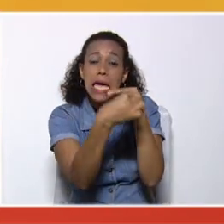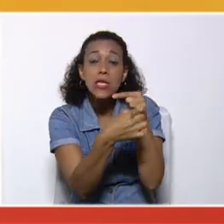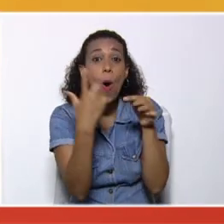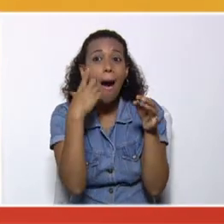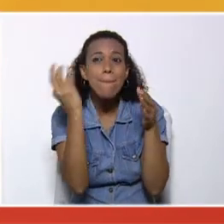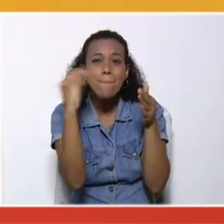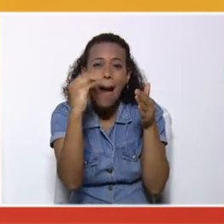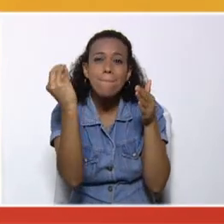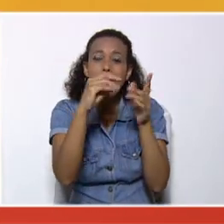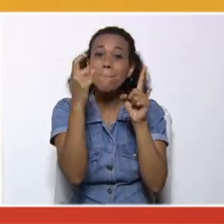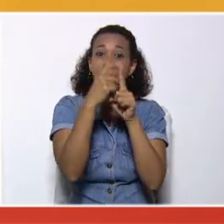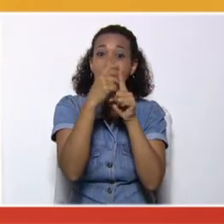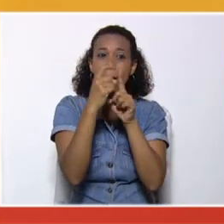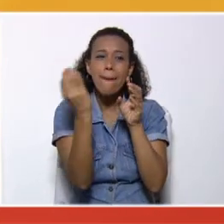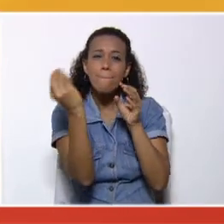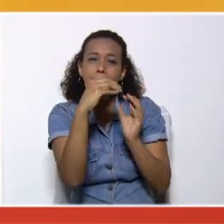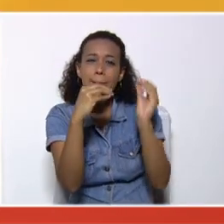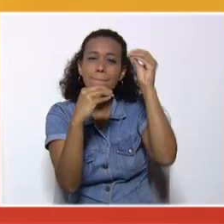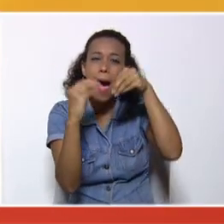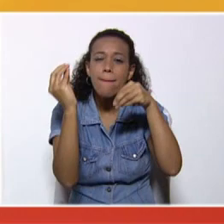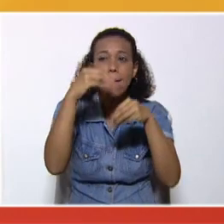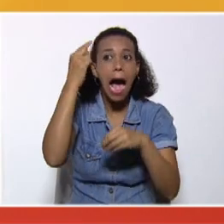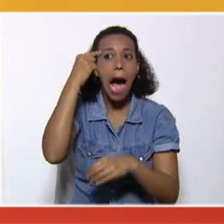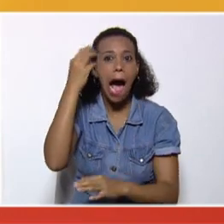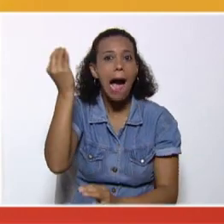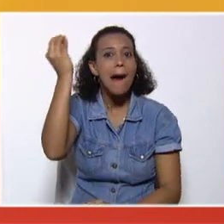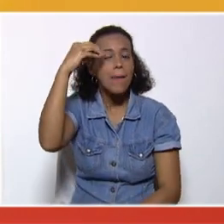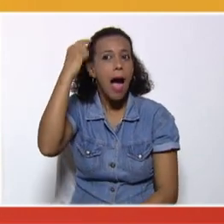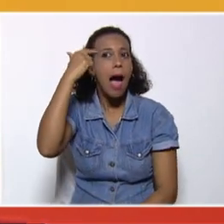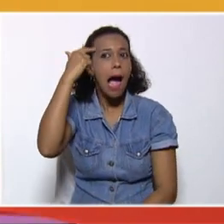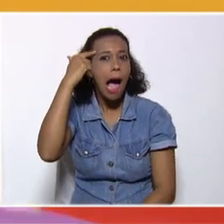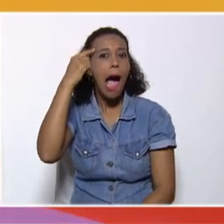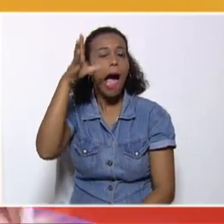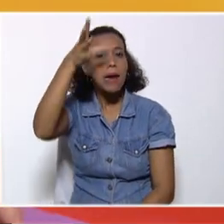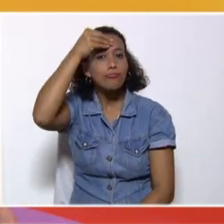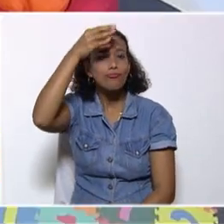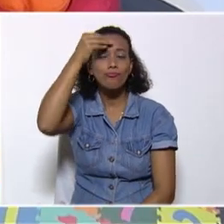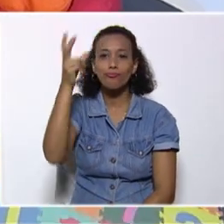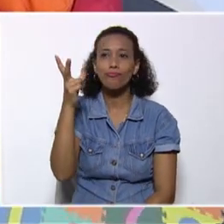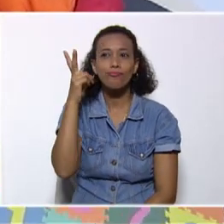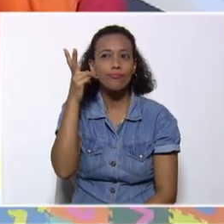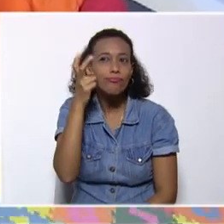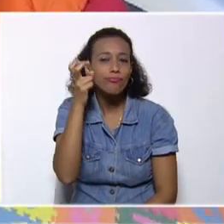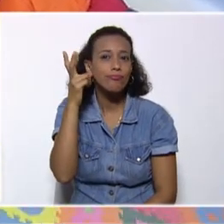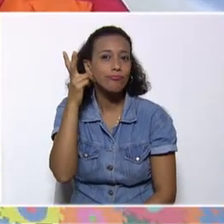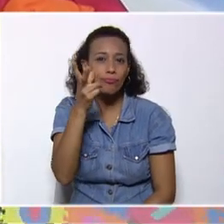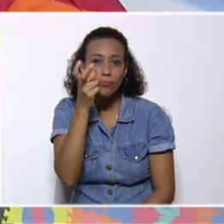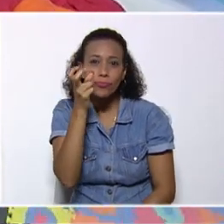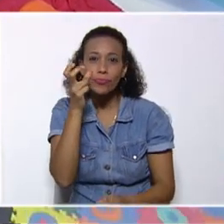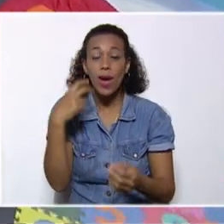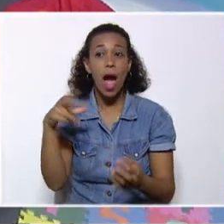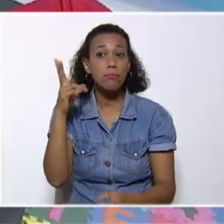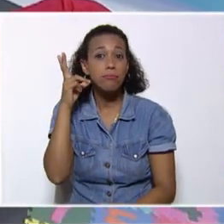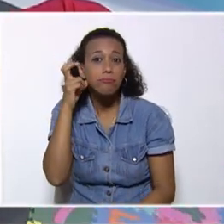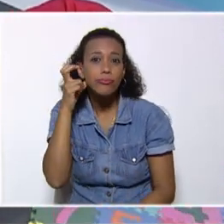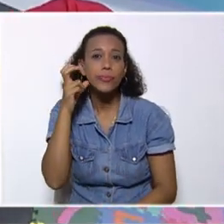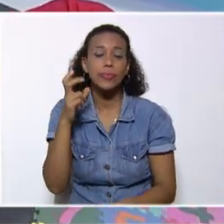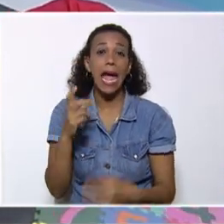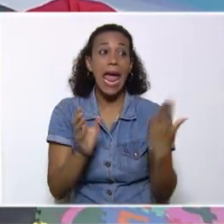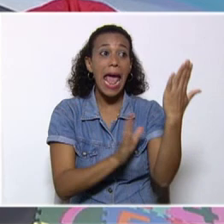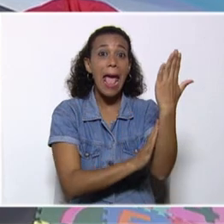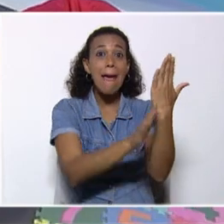ir agregando a esas partes que tenemos nosotros en el cuerpo humano. Recuerden que el espejo